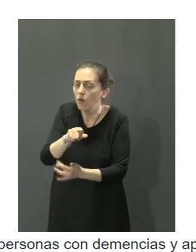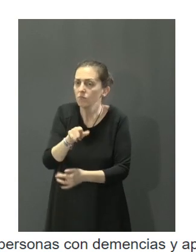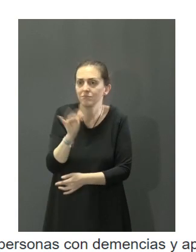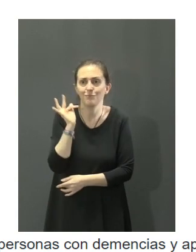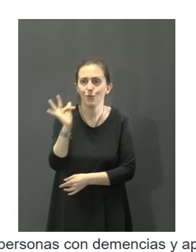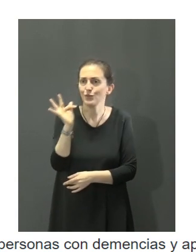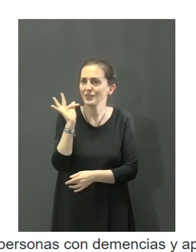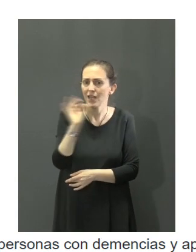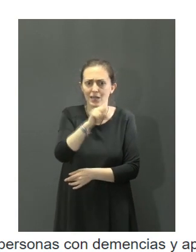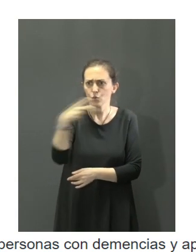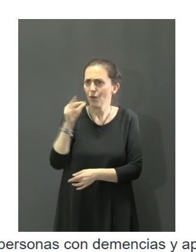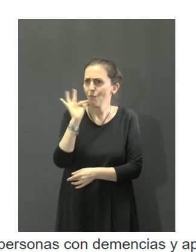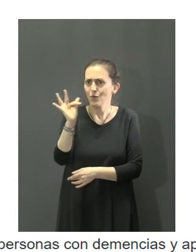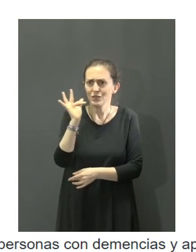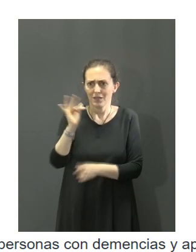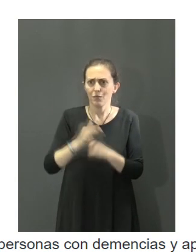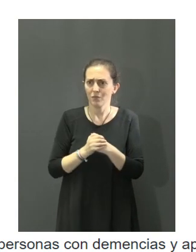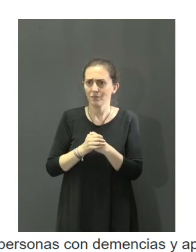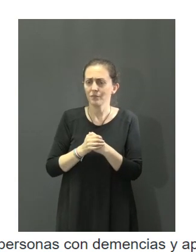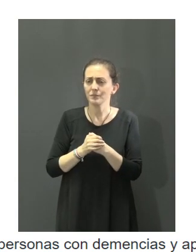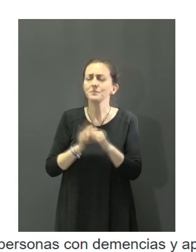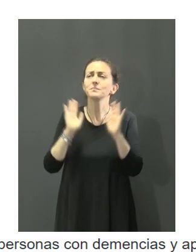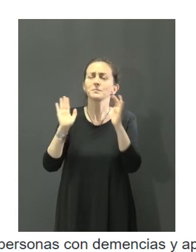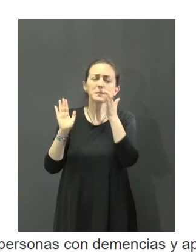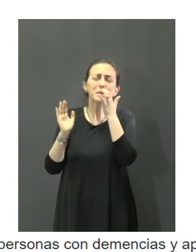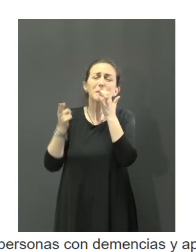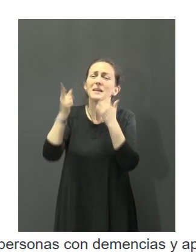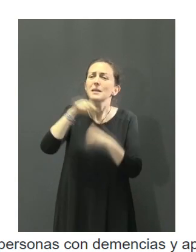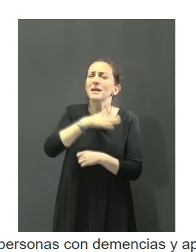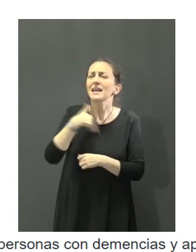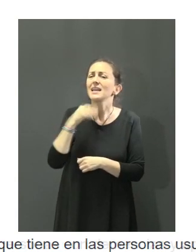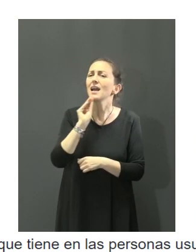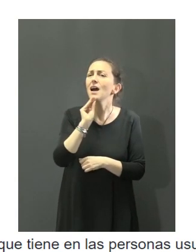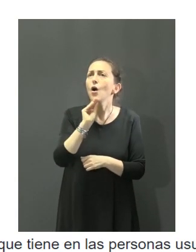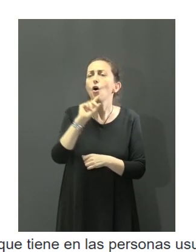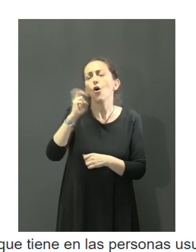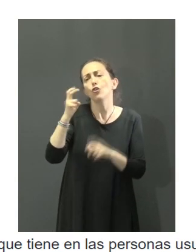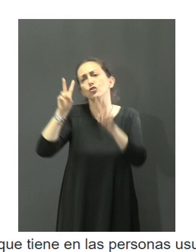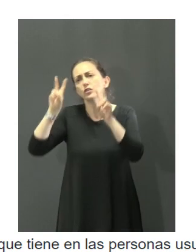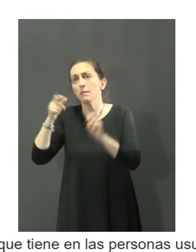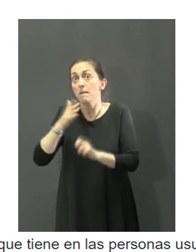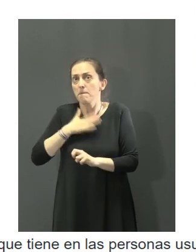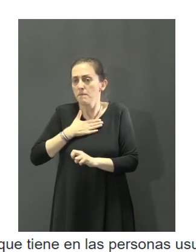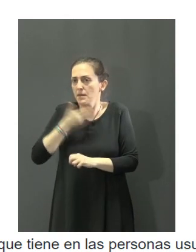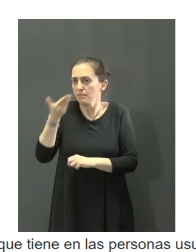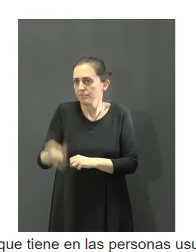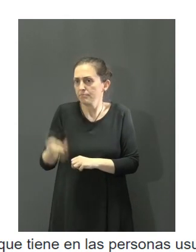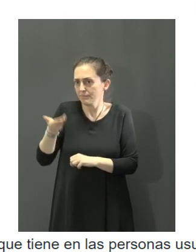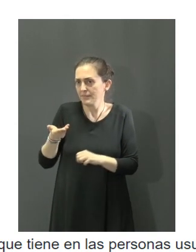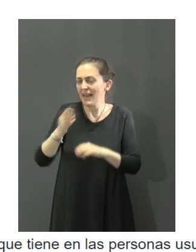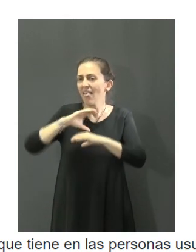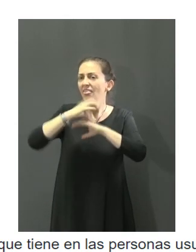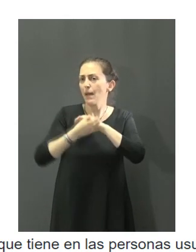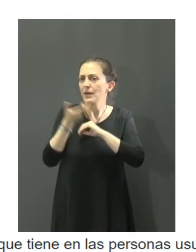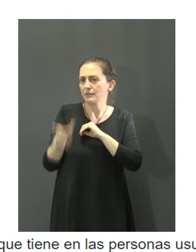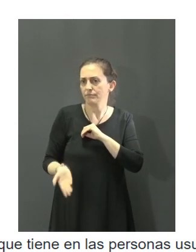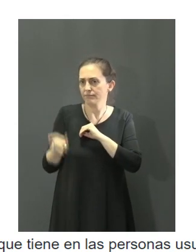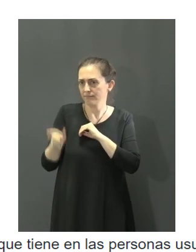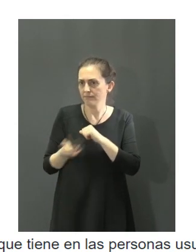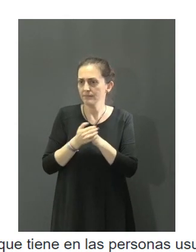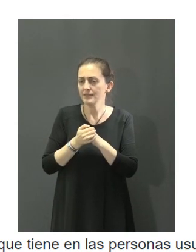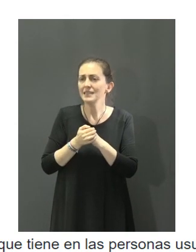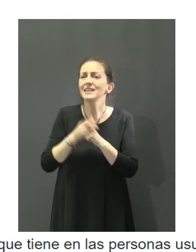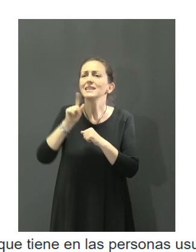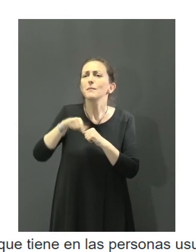robot. Bueno, vamos a abordar un tema que es central para nosotros en el CEAPAT y central